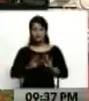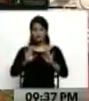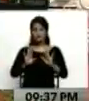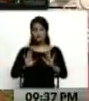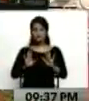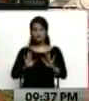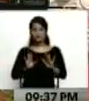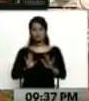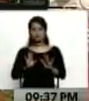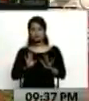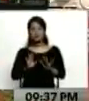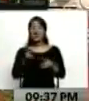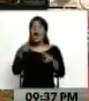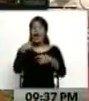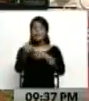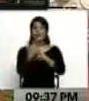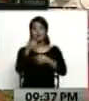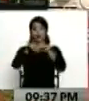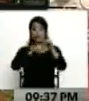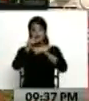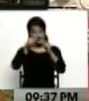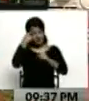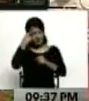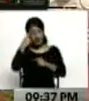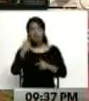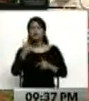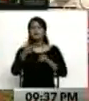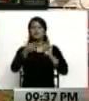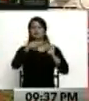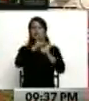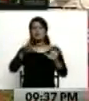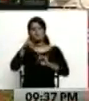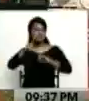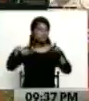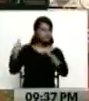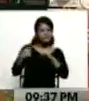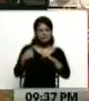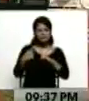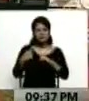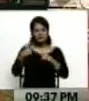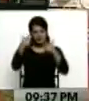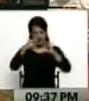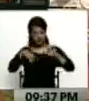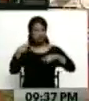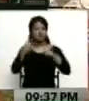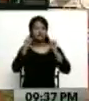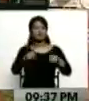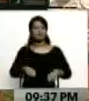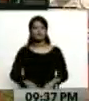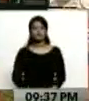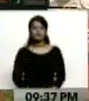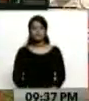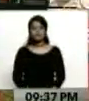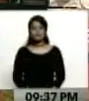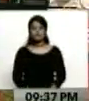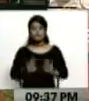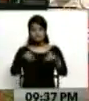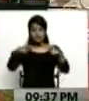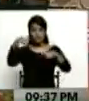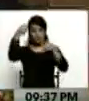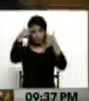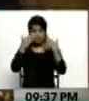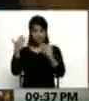pueblo aquí numeral contraataque vamos a seguir escuchando como antigo